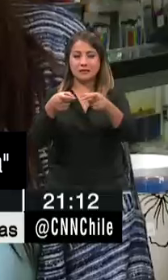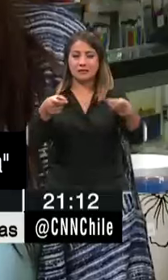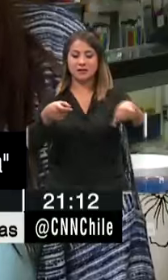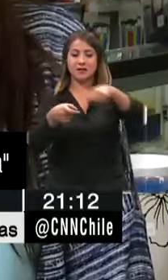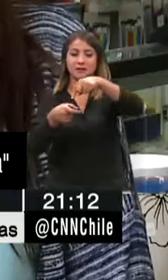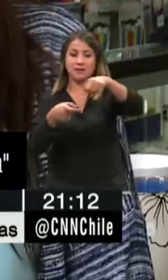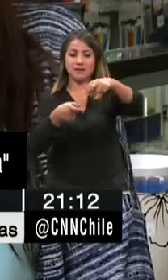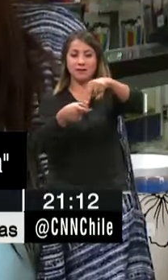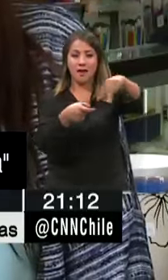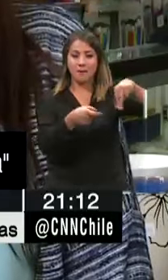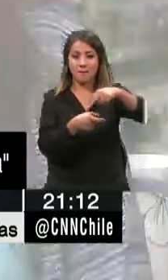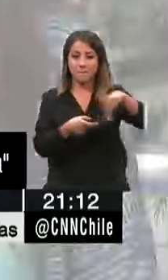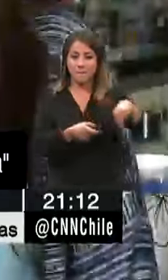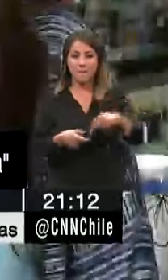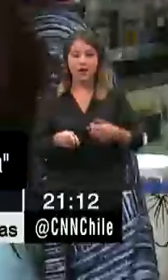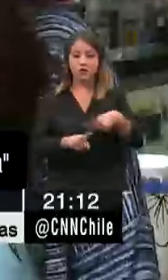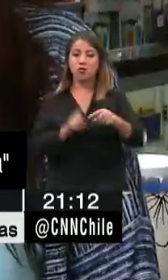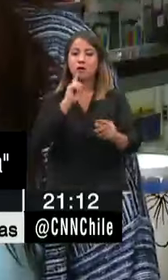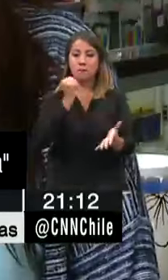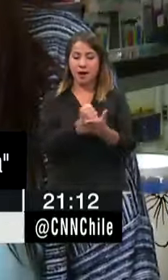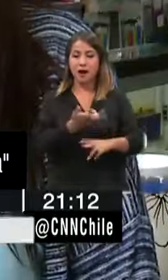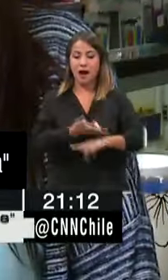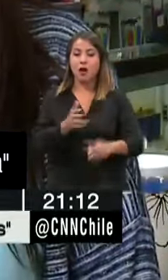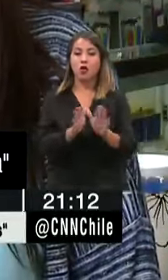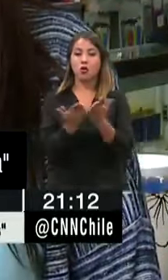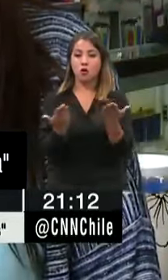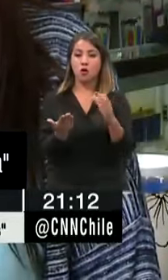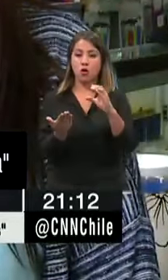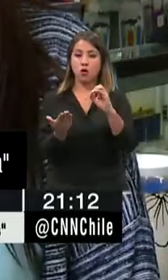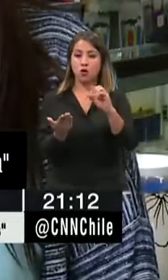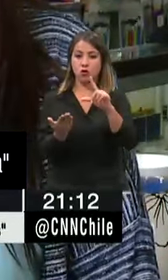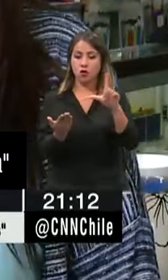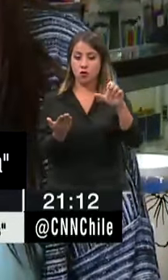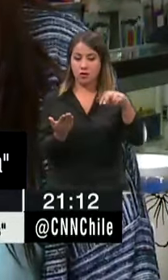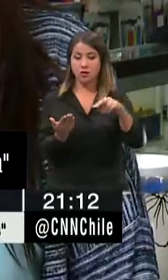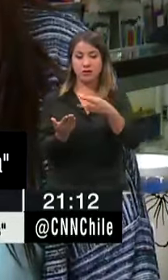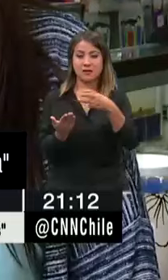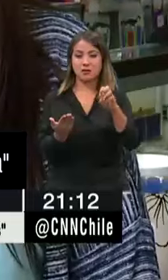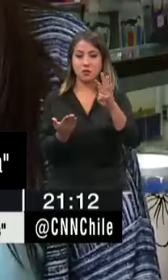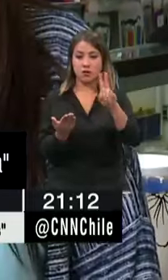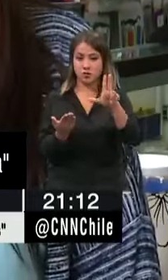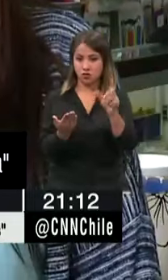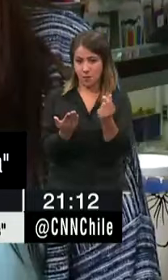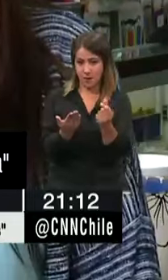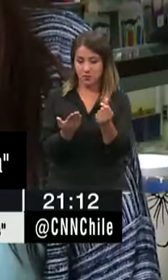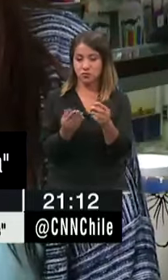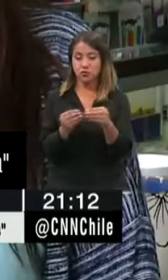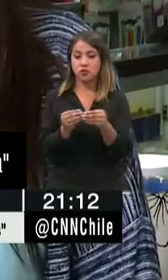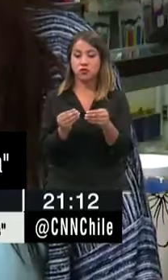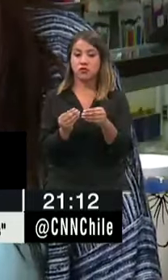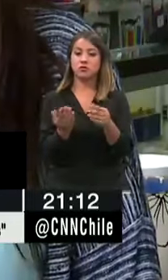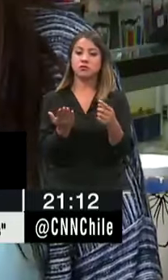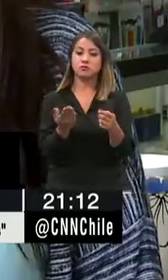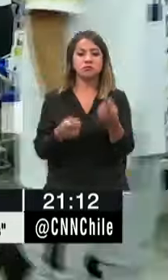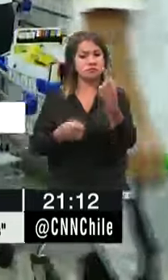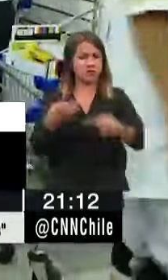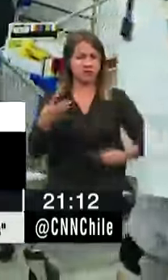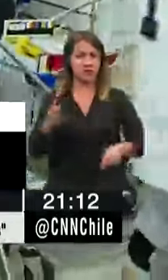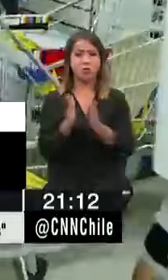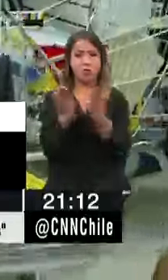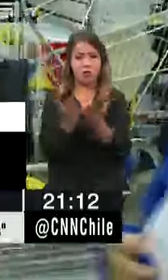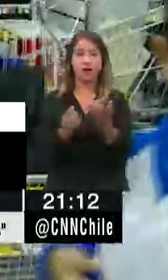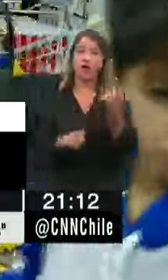en artículos, de marca. Y tenemos cuadernos college de 348 pesos y tenemos toda la variedad.